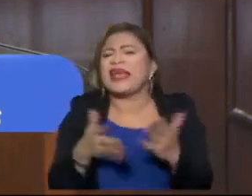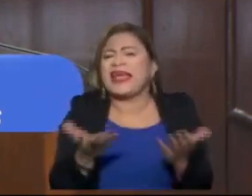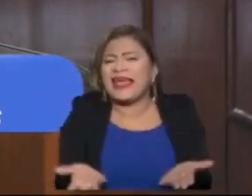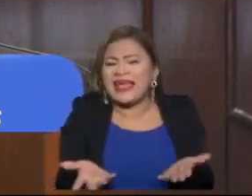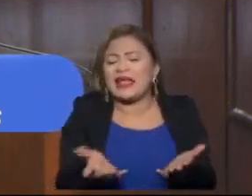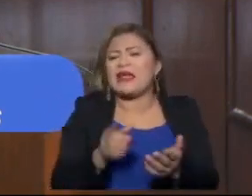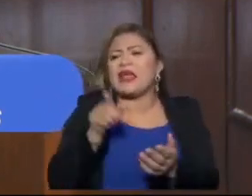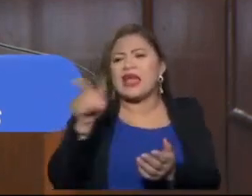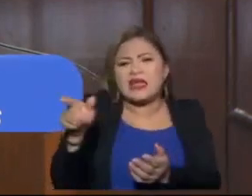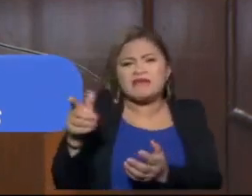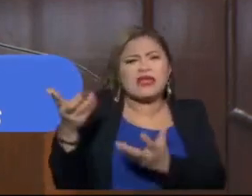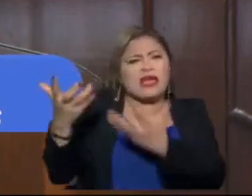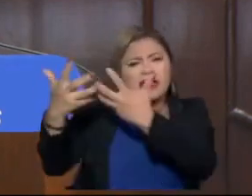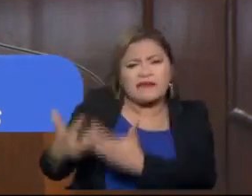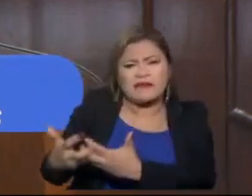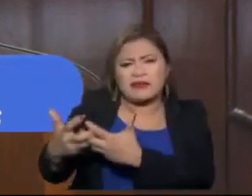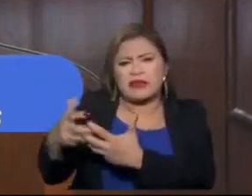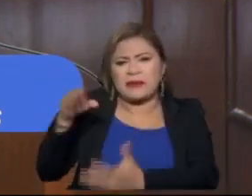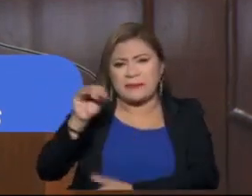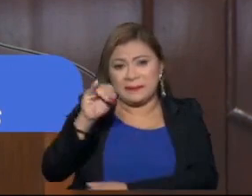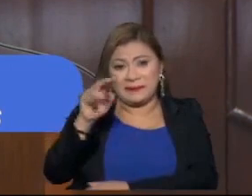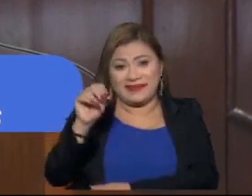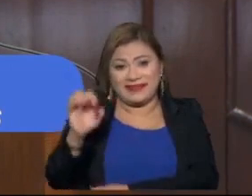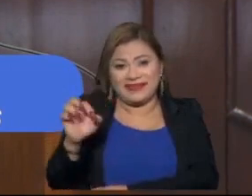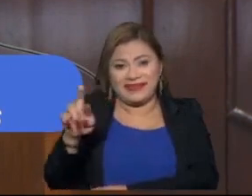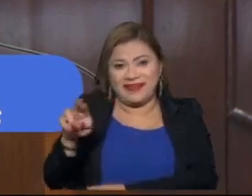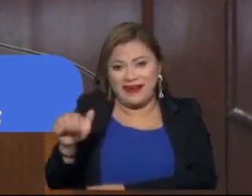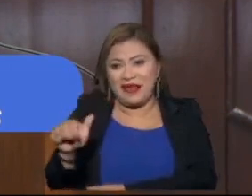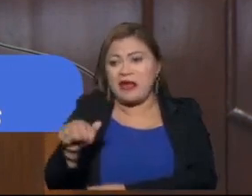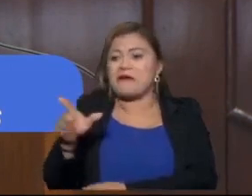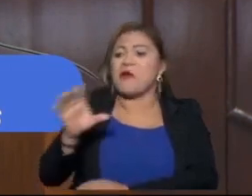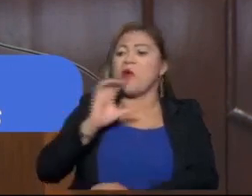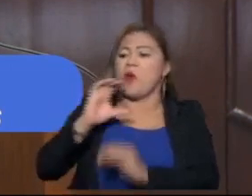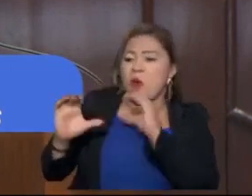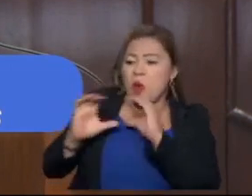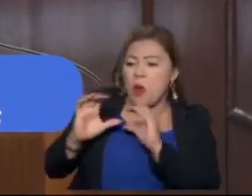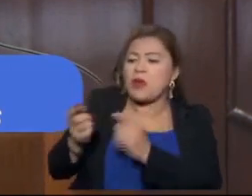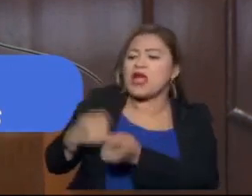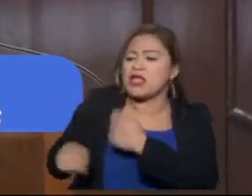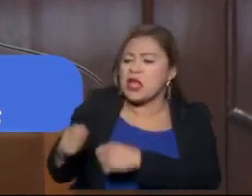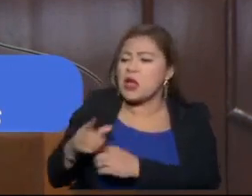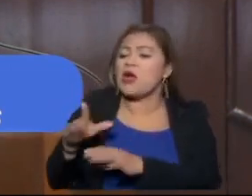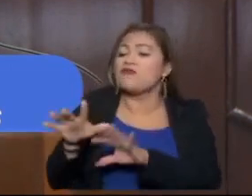habían concluido y que dicha empresa había aceptado los términos negociados.